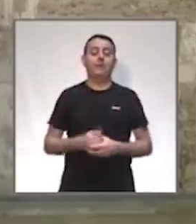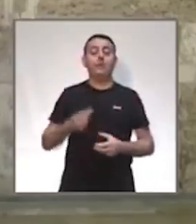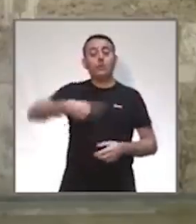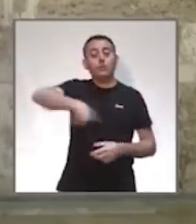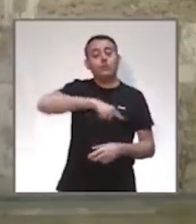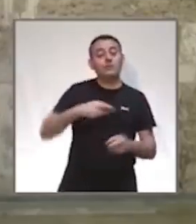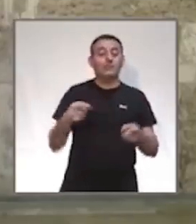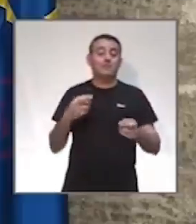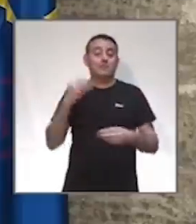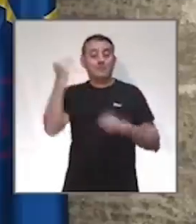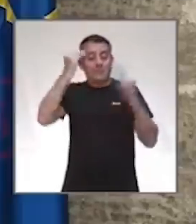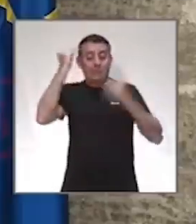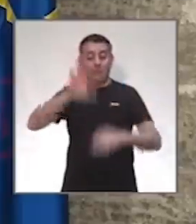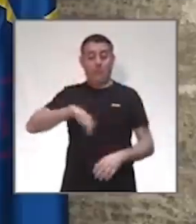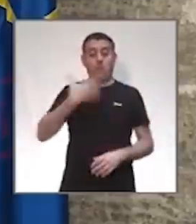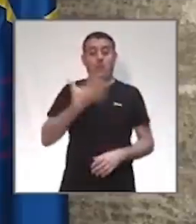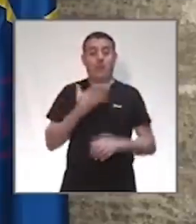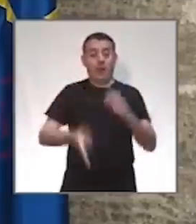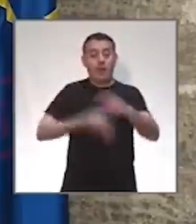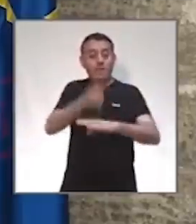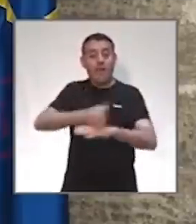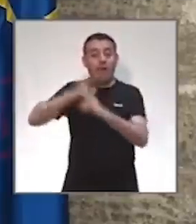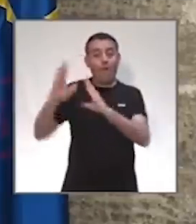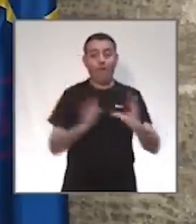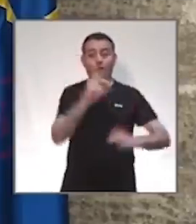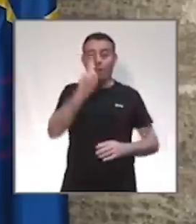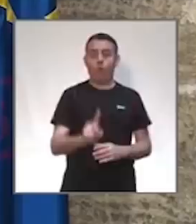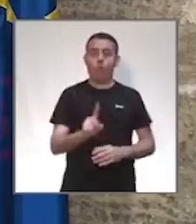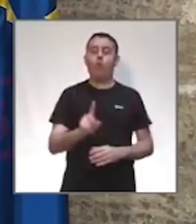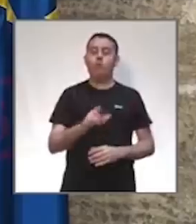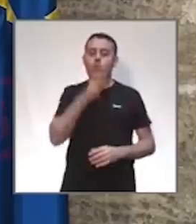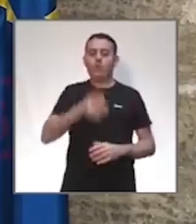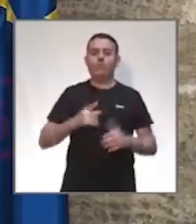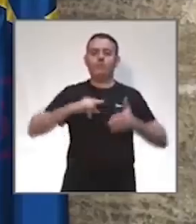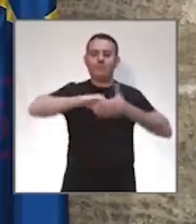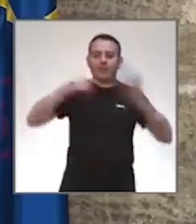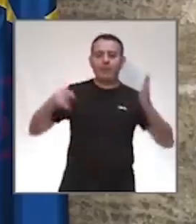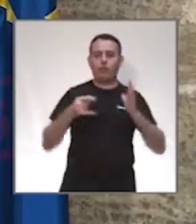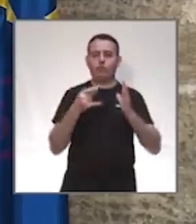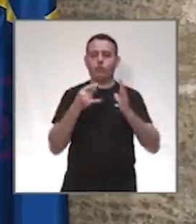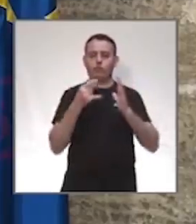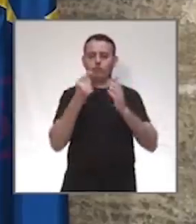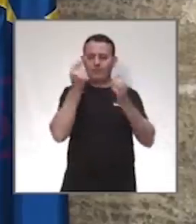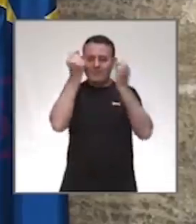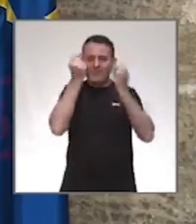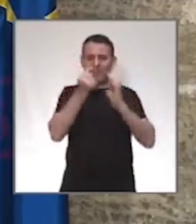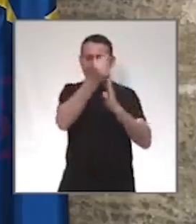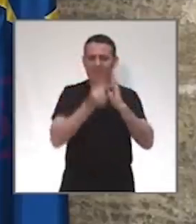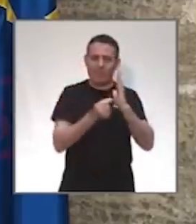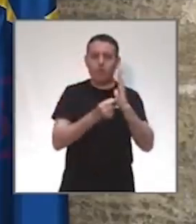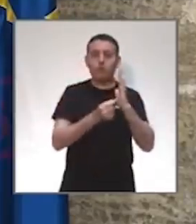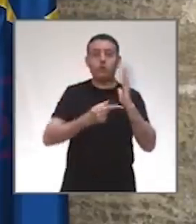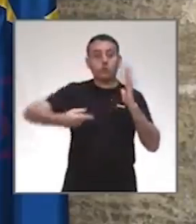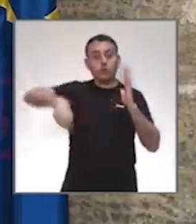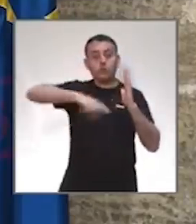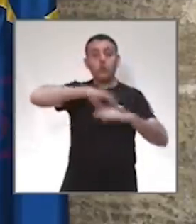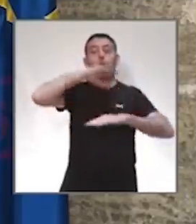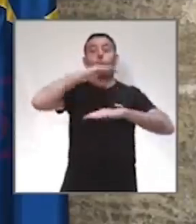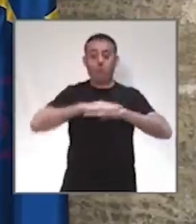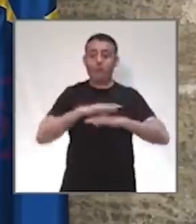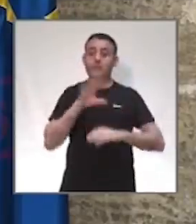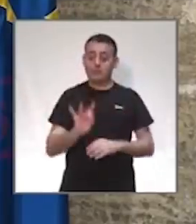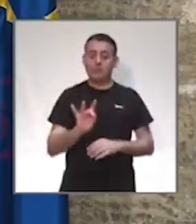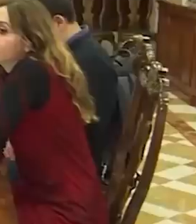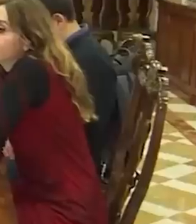decía efectivamente que el señor Puig sabe desde el 30 de enero la consellera de Sanidad sabe, porque así hay una carta que se le remitió a CESIF que